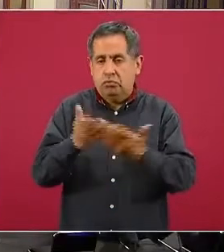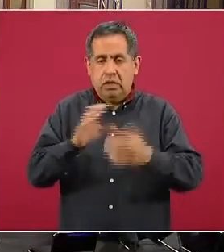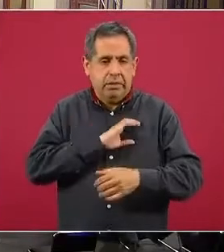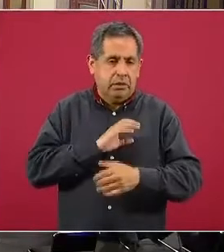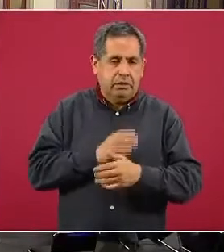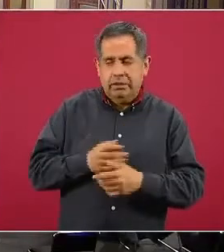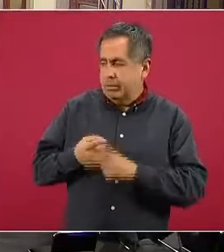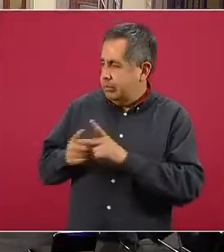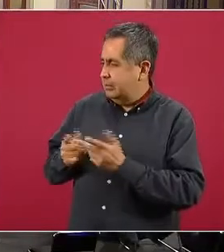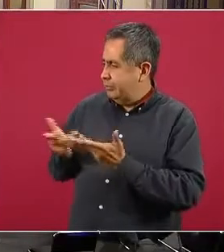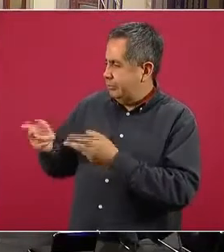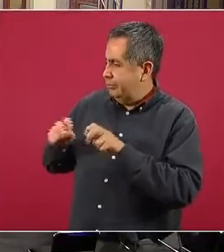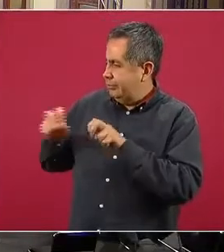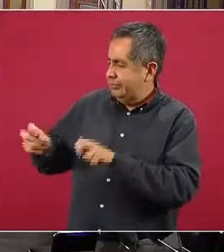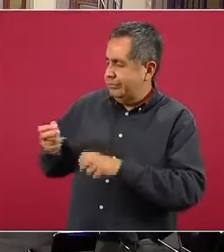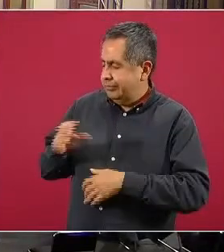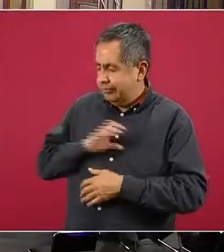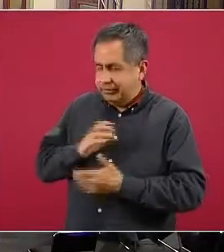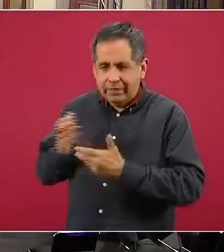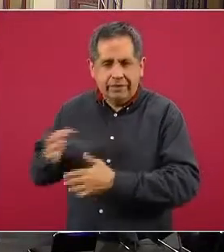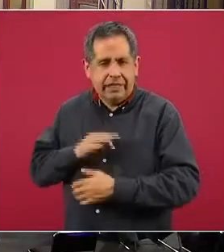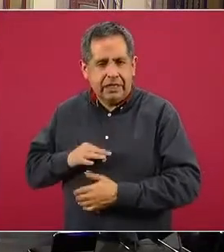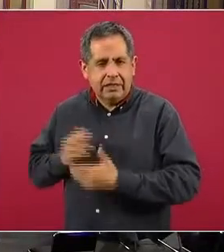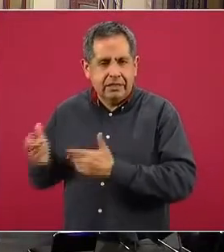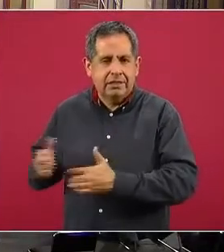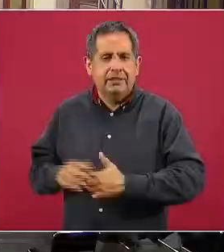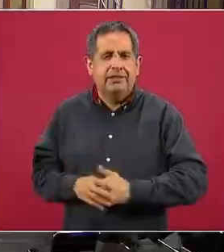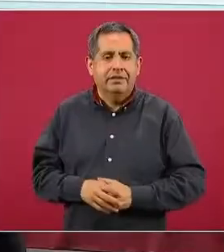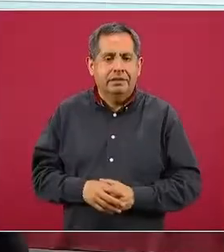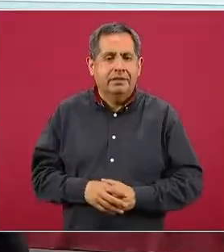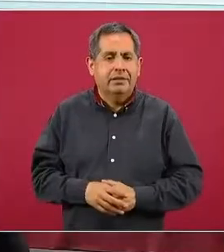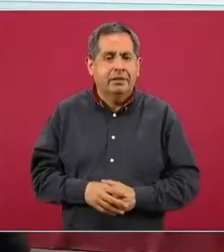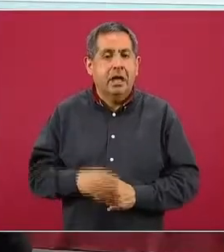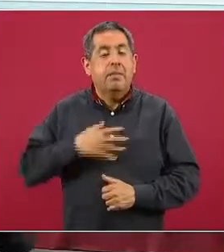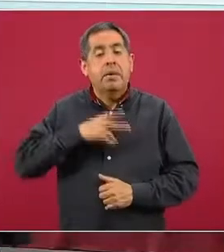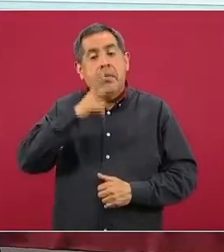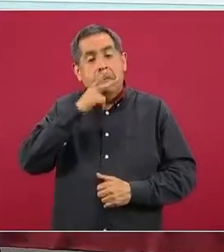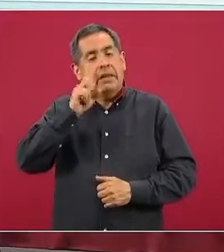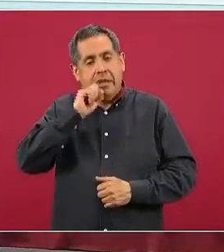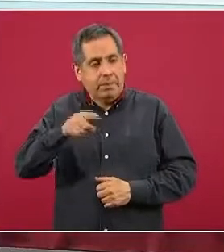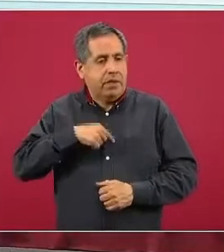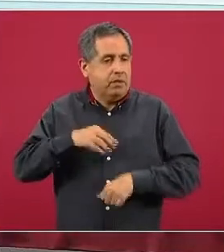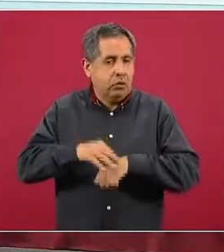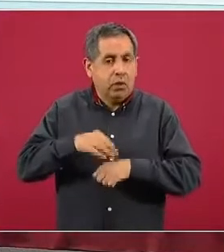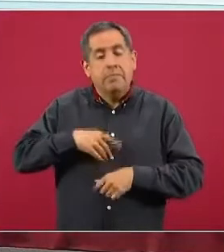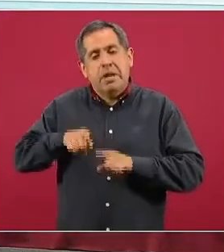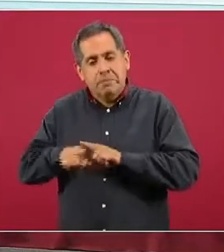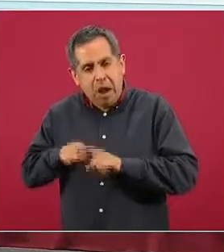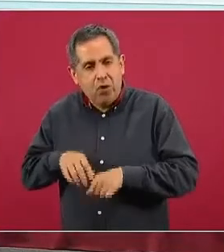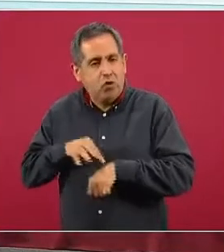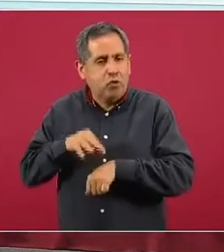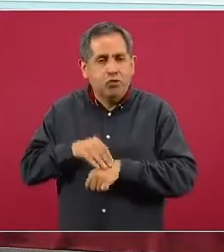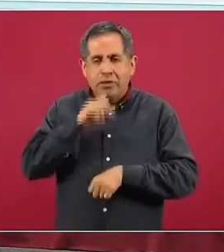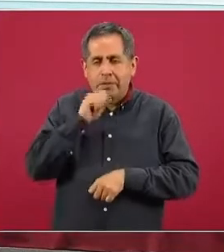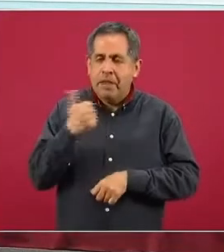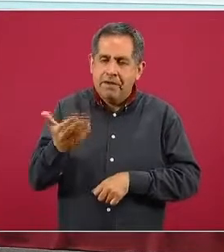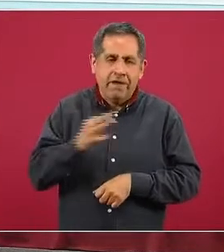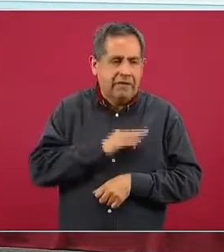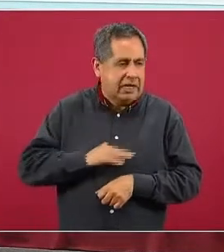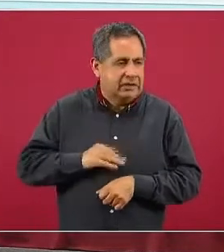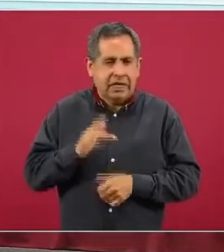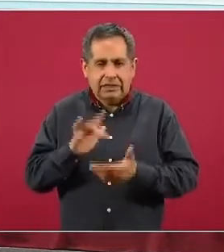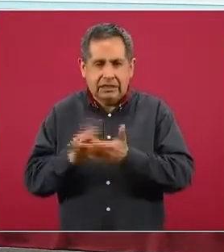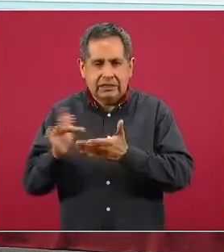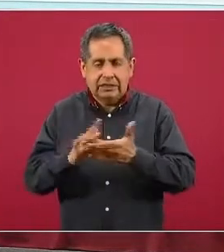empezando por mis amigos que están aquí, doctora Lumía, doctor López-Gatell, a mi papá, que es médico, a mi hermano también. Muchas felicidades y